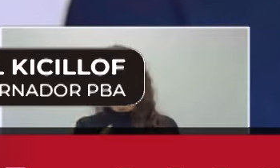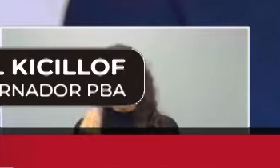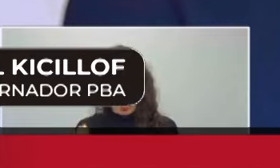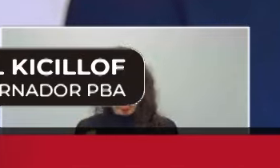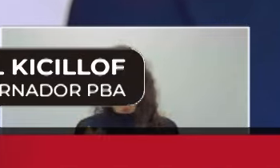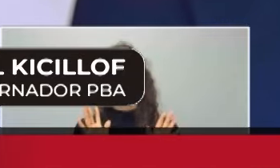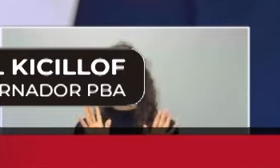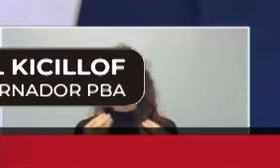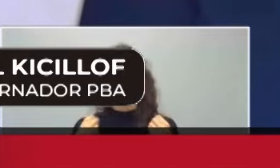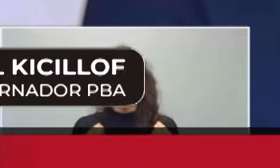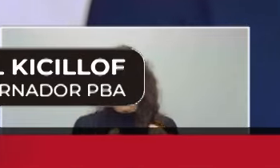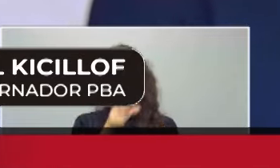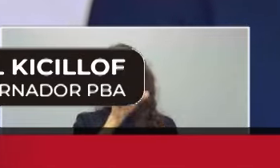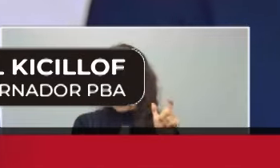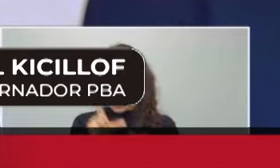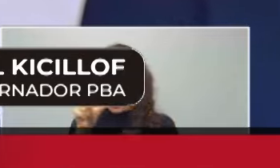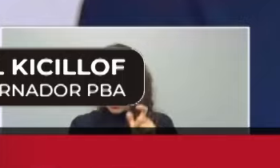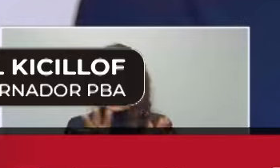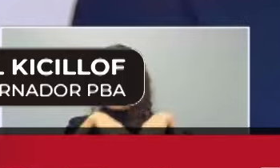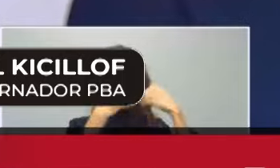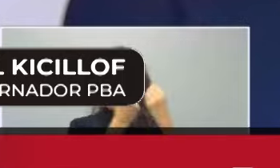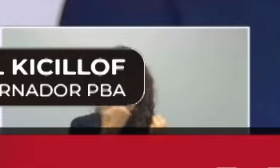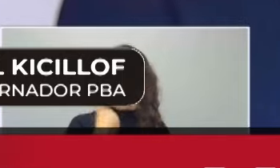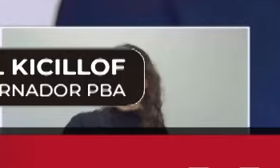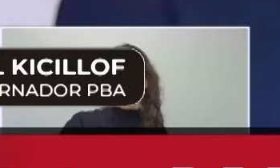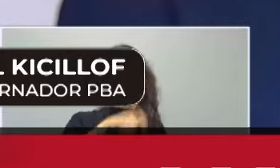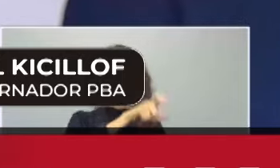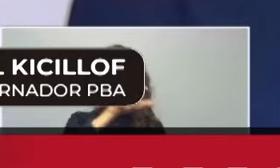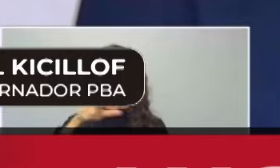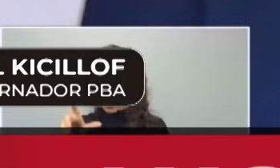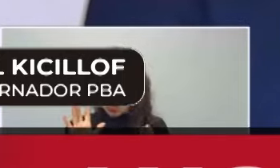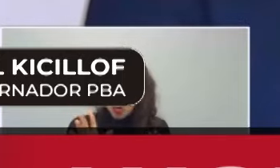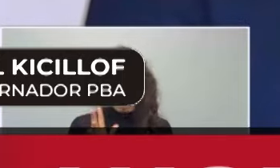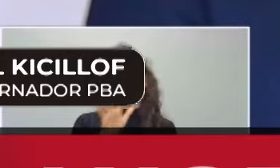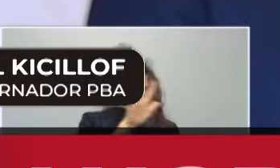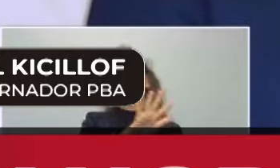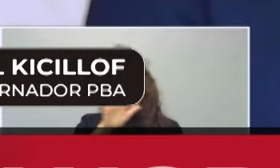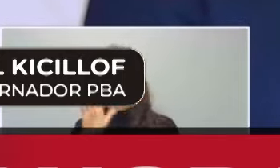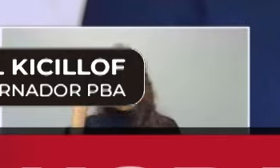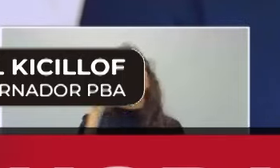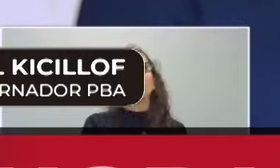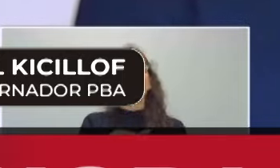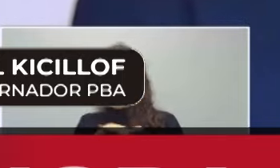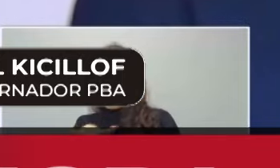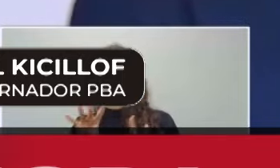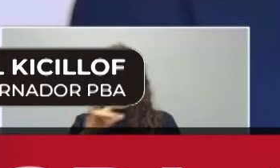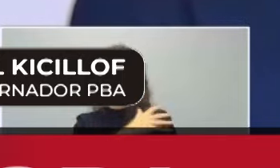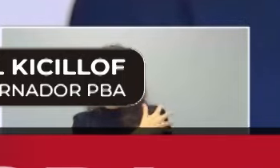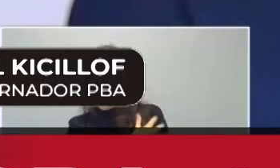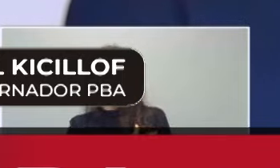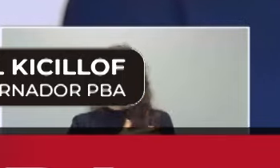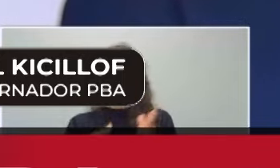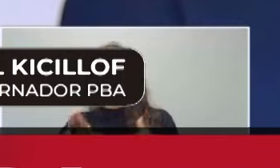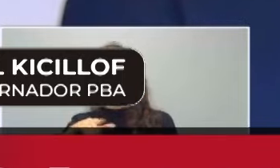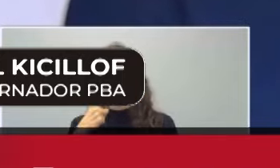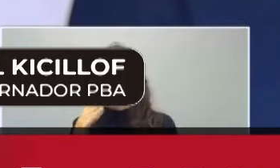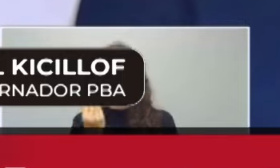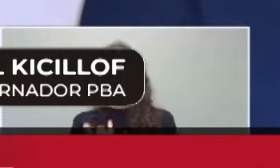las personas, de los argentinos y argentinas, 55 en condiciones de vulnerabilidad, viven en la provincia de Buenos